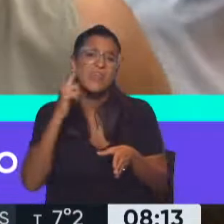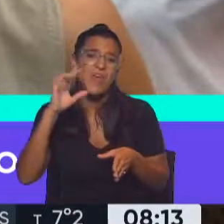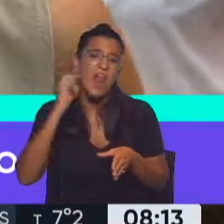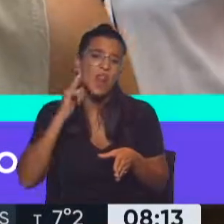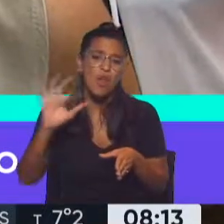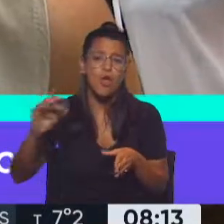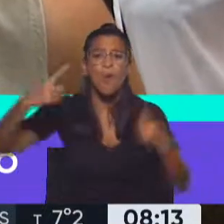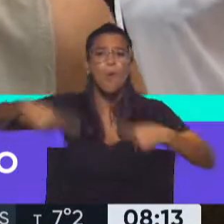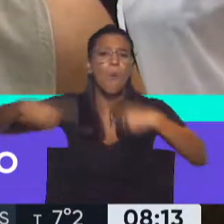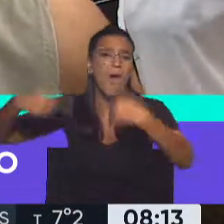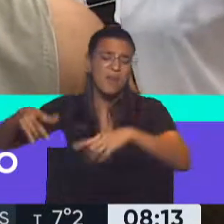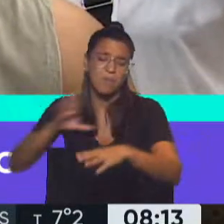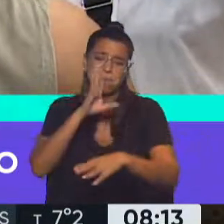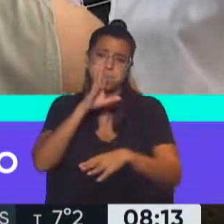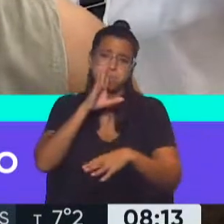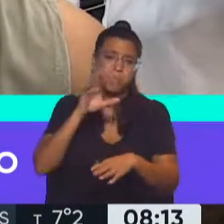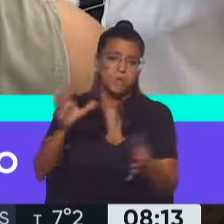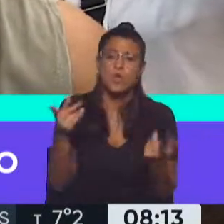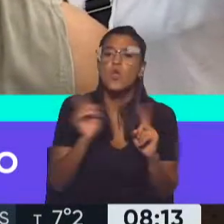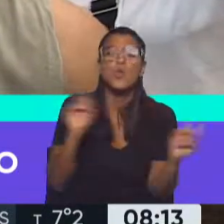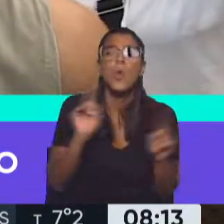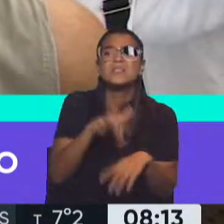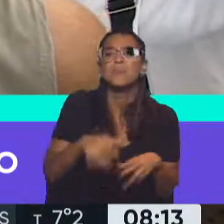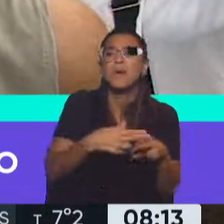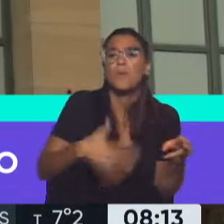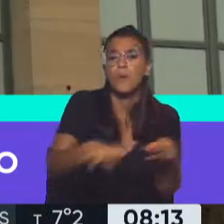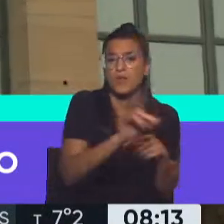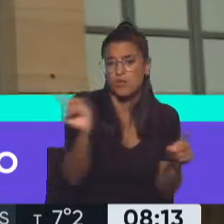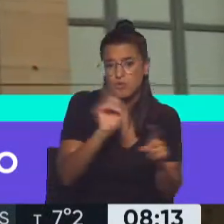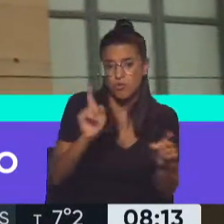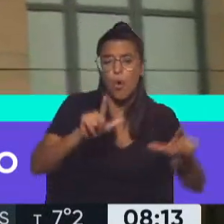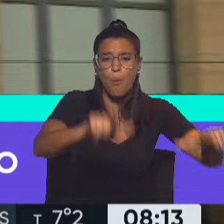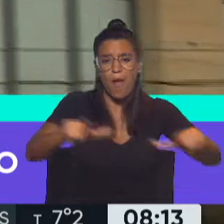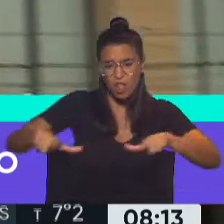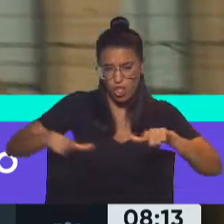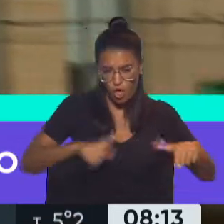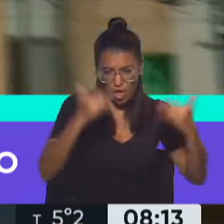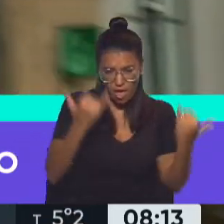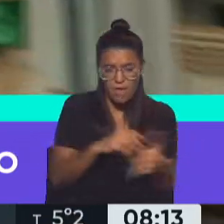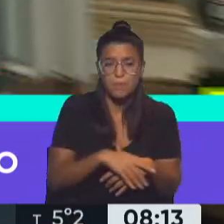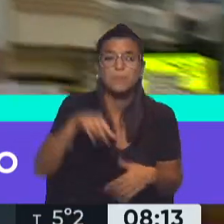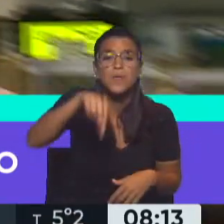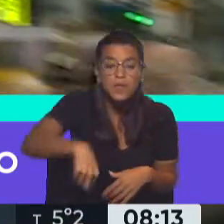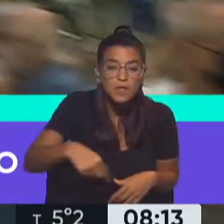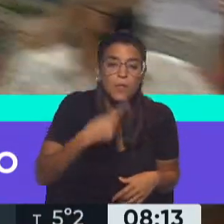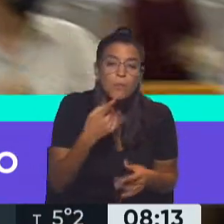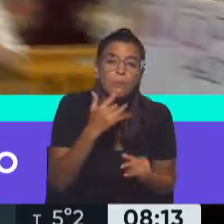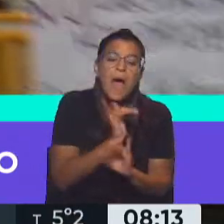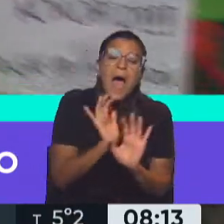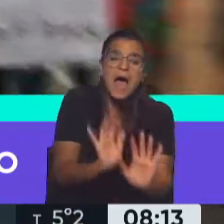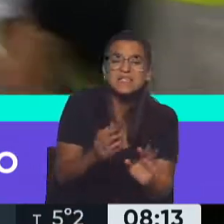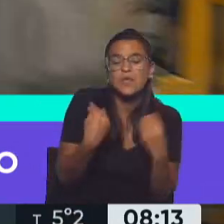barrera de Rojas. Y es un engaño, porque no es espacio verde, es espacio embaldosado. Esto están haciéndolo ahora porque se supone que hay